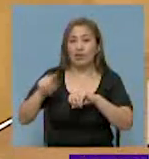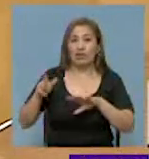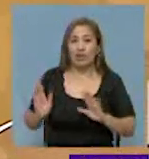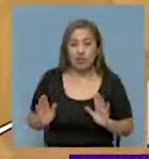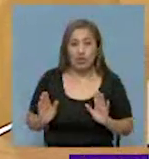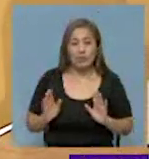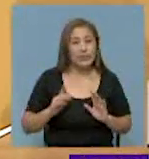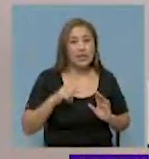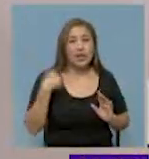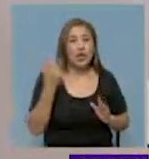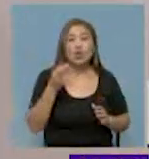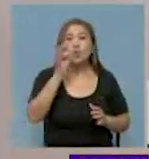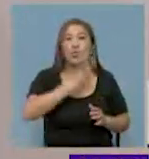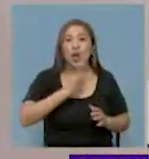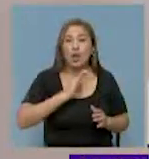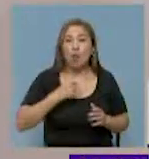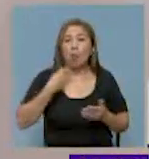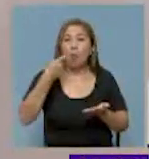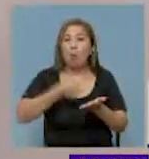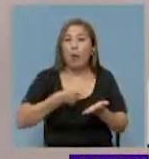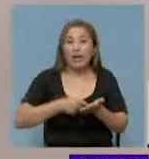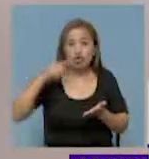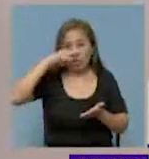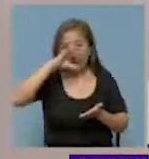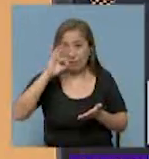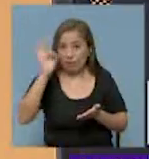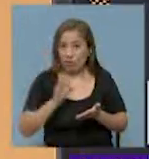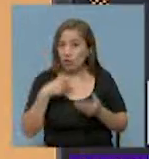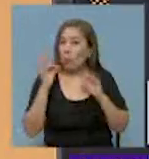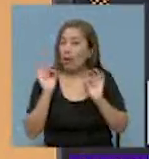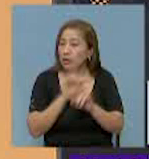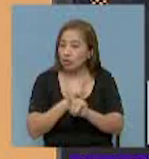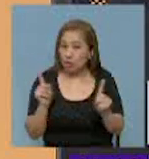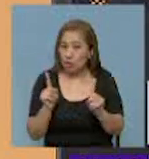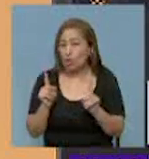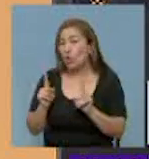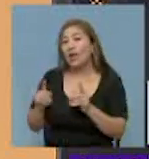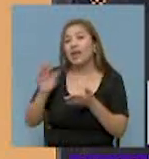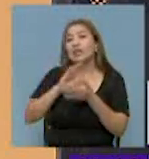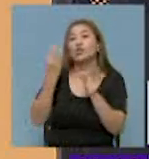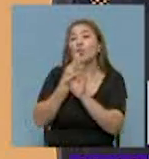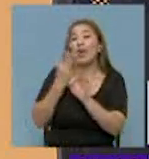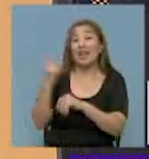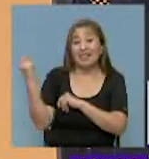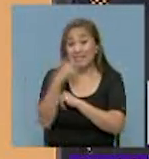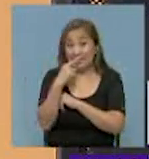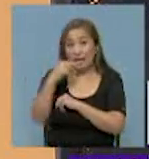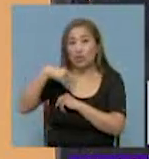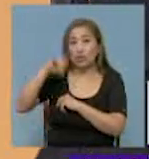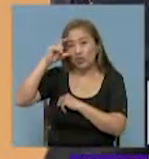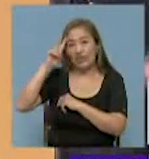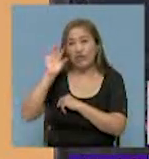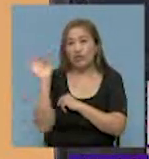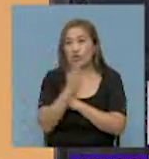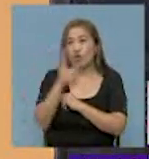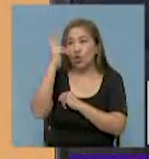tiene que entonces no cobran cuotas si les da el 70% solamente en el caso de no horizontes no cobran cuotas y por eso perciben